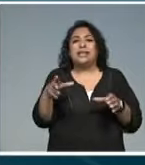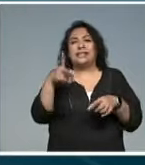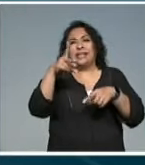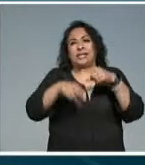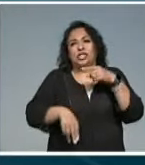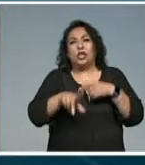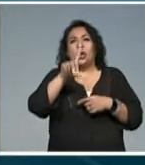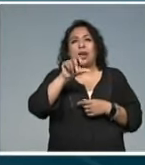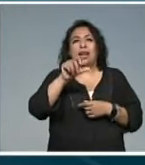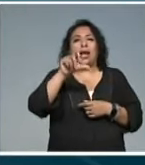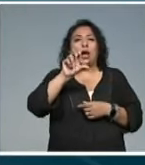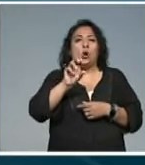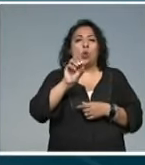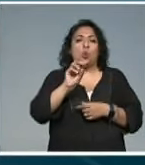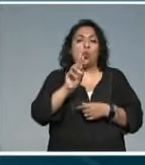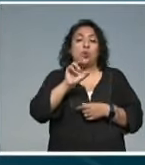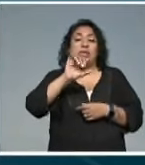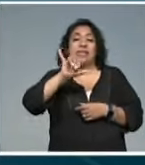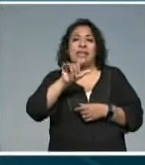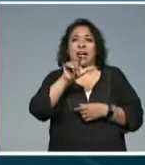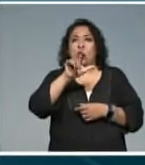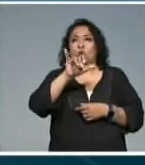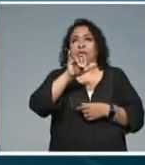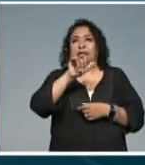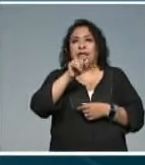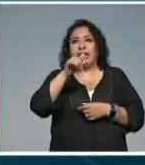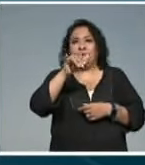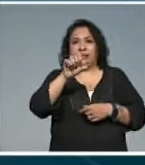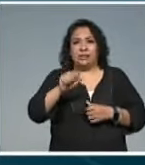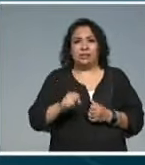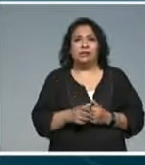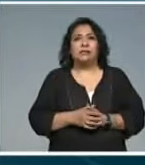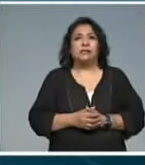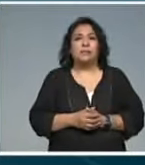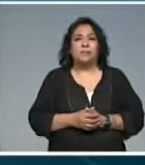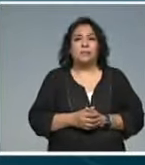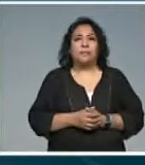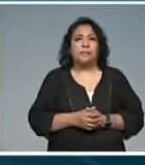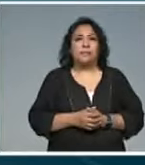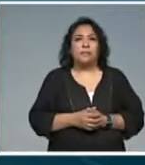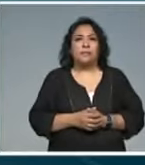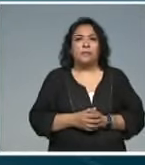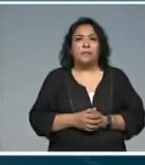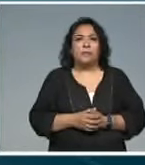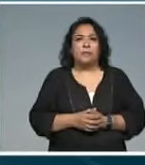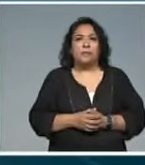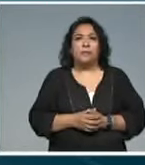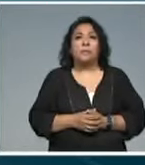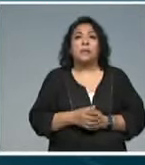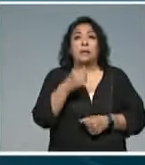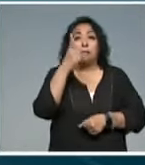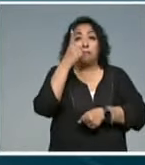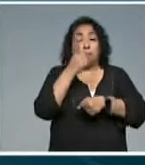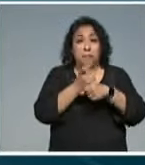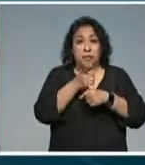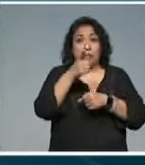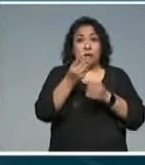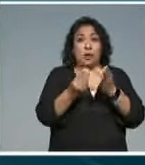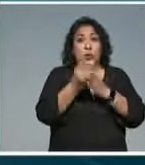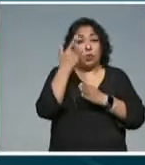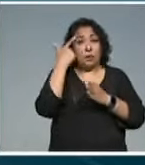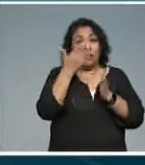La Ouija de Luisa Iglesias. En el primer episodio de esta